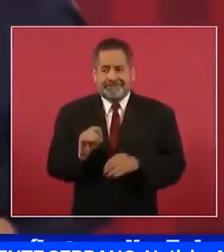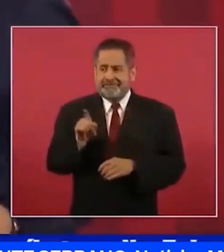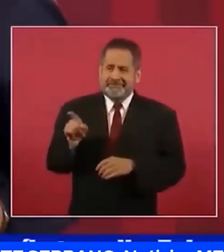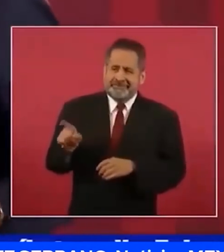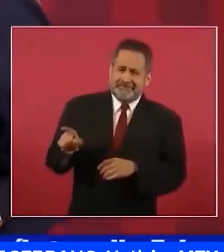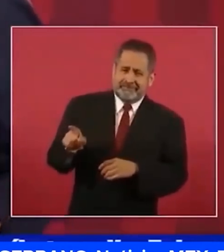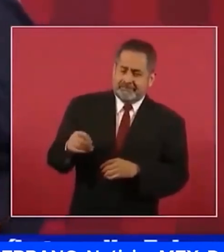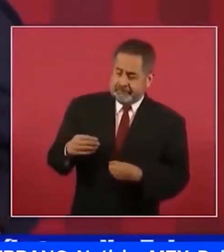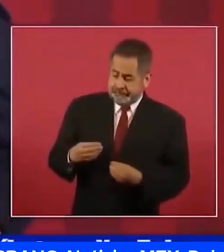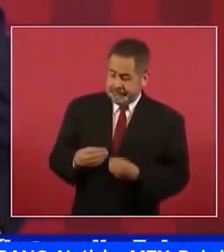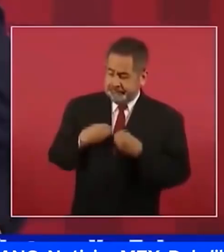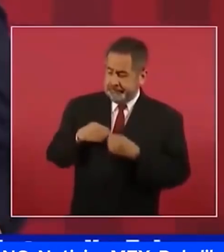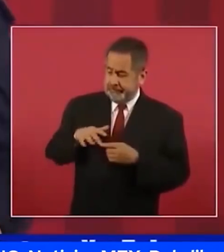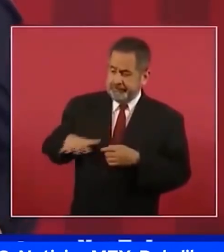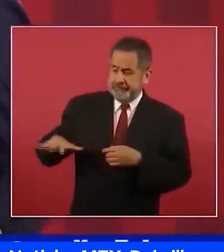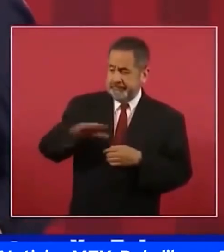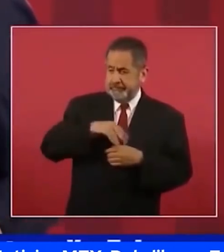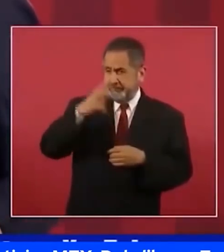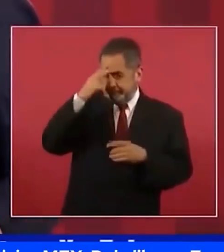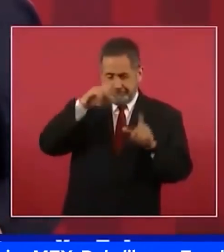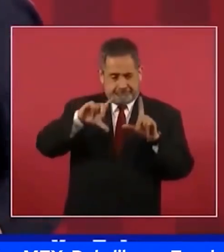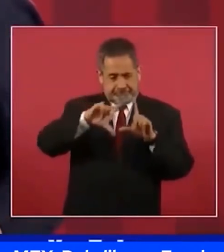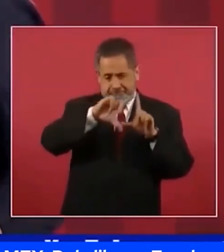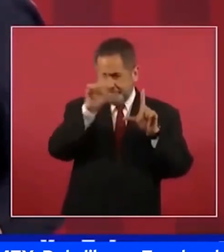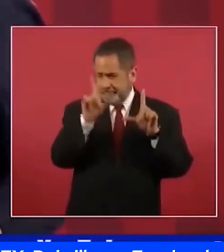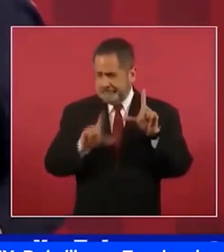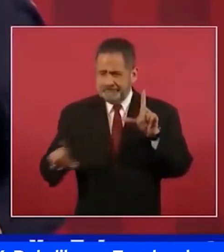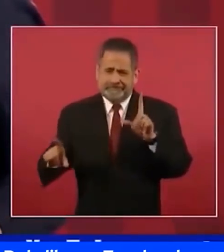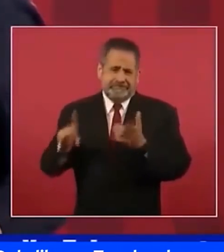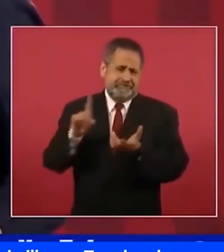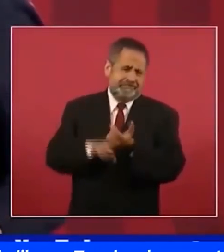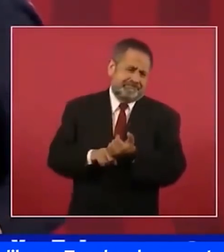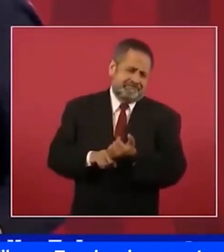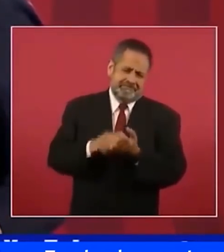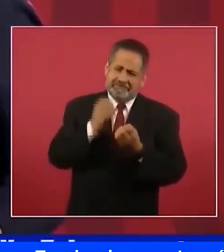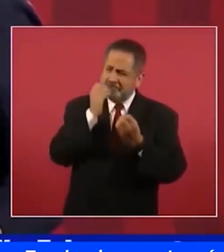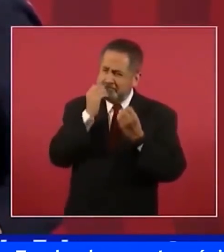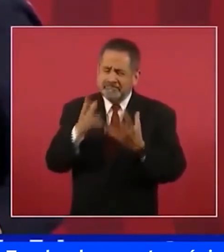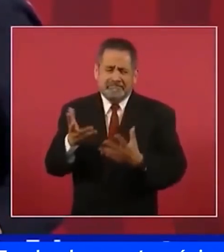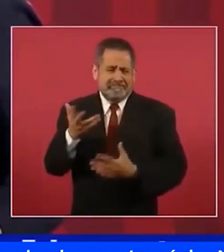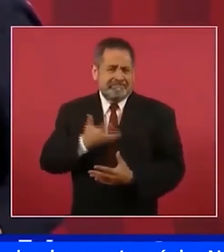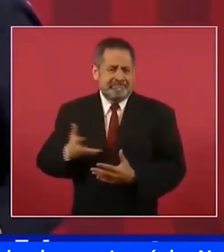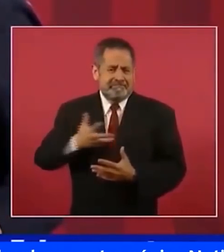de vivir en un gran país,